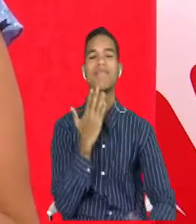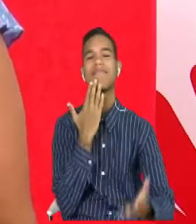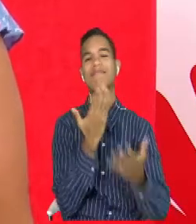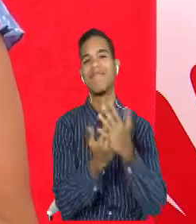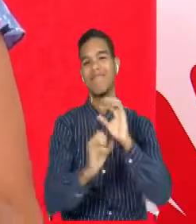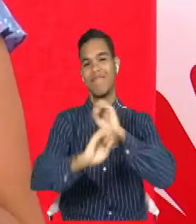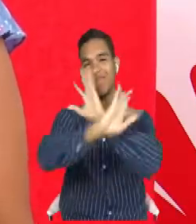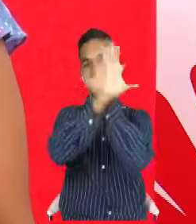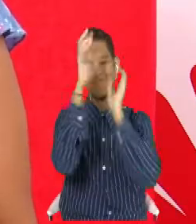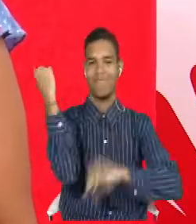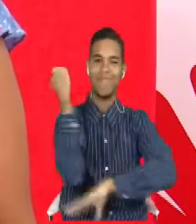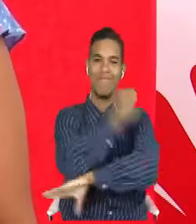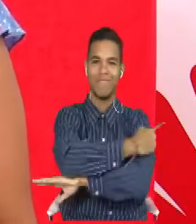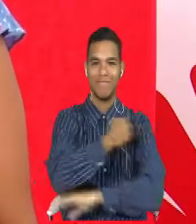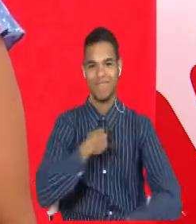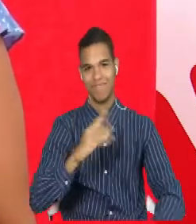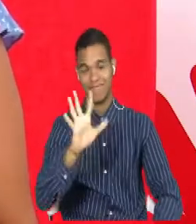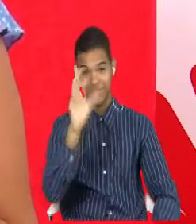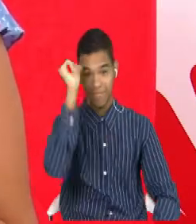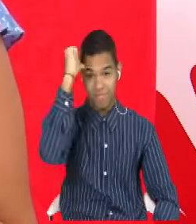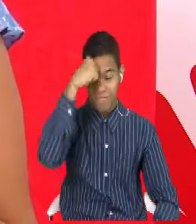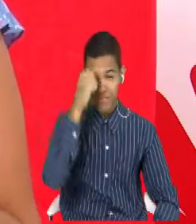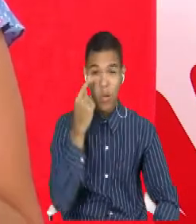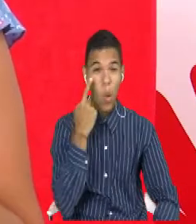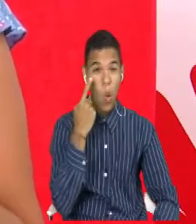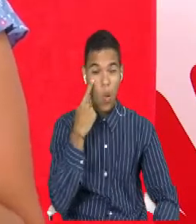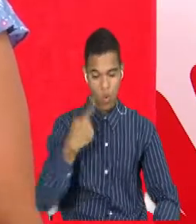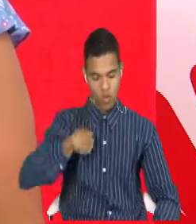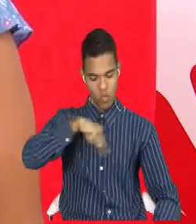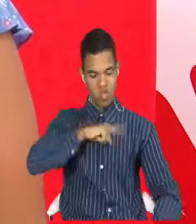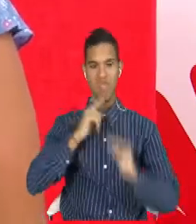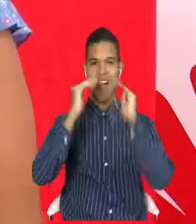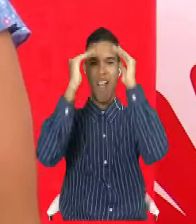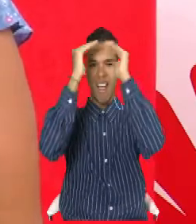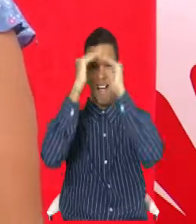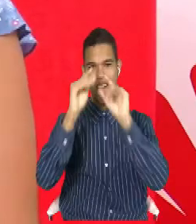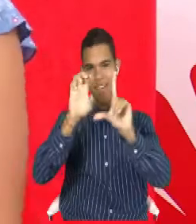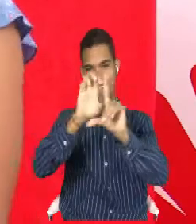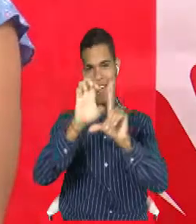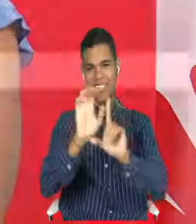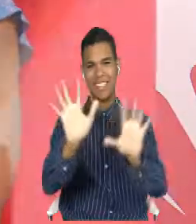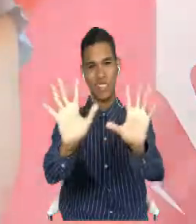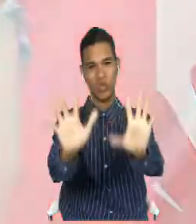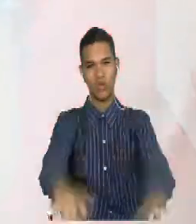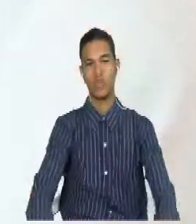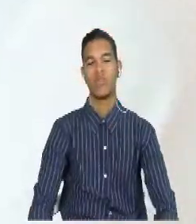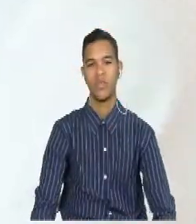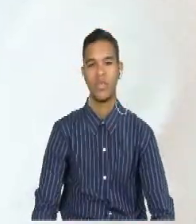muy buen día y recuerden que esto es En Casa, aquí por Enlace Televisión. Chao.